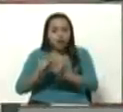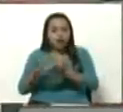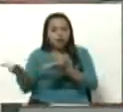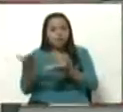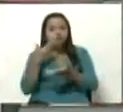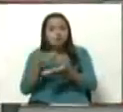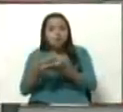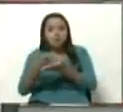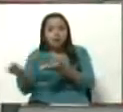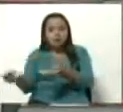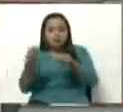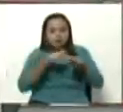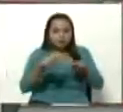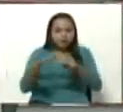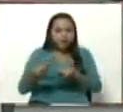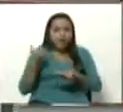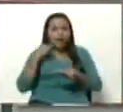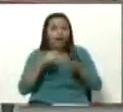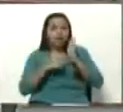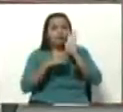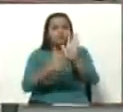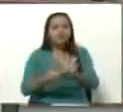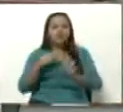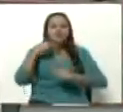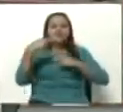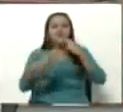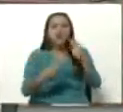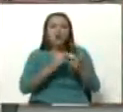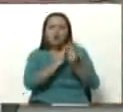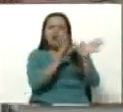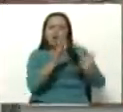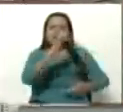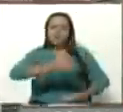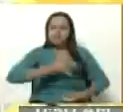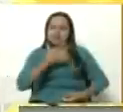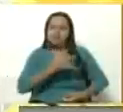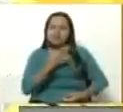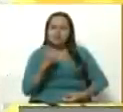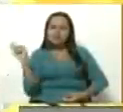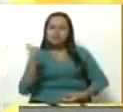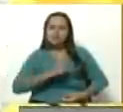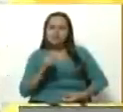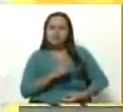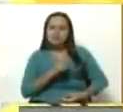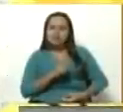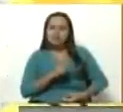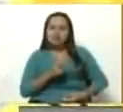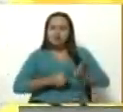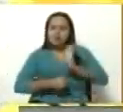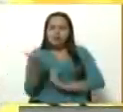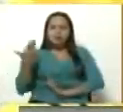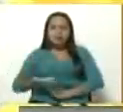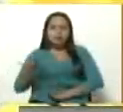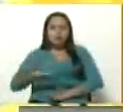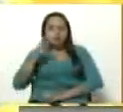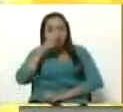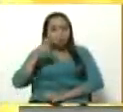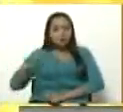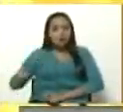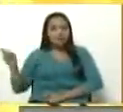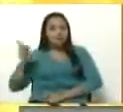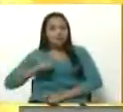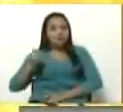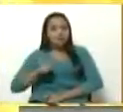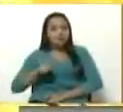está reflejado la voz pura y el sentimiento de la necesidad y la prioridad de nuestro pueblo. Y es